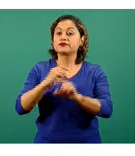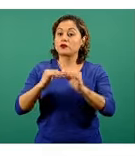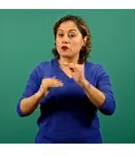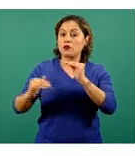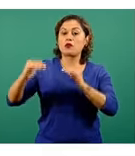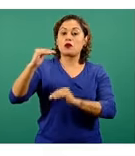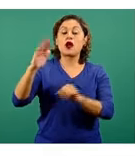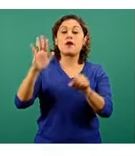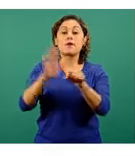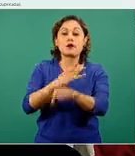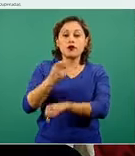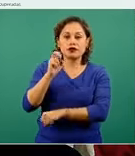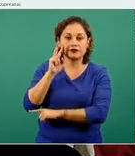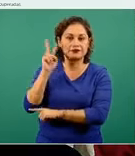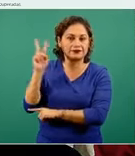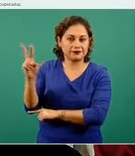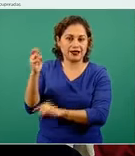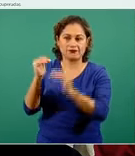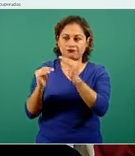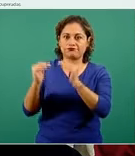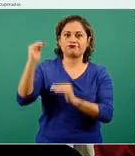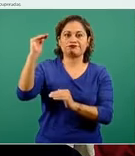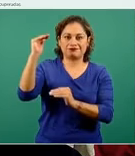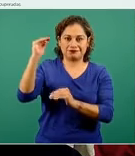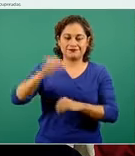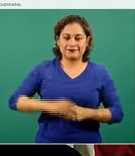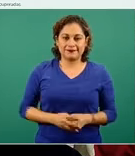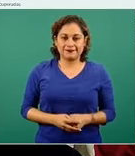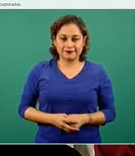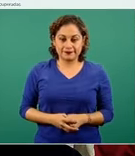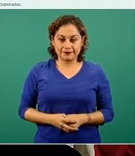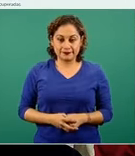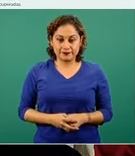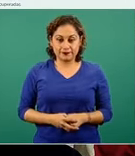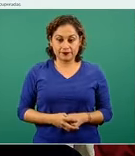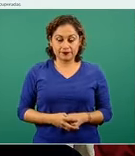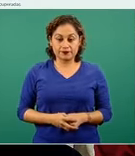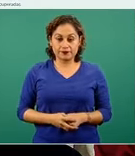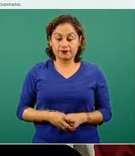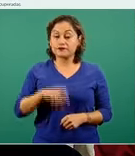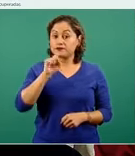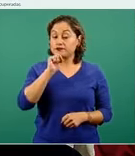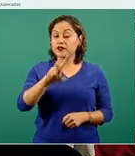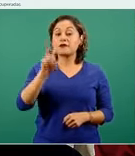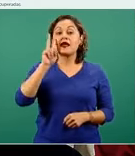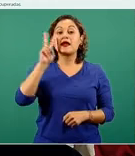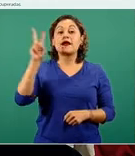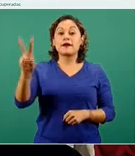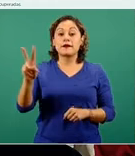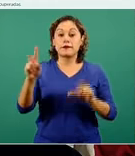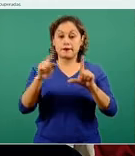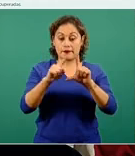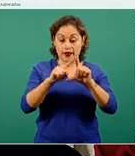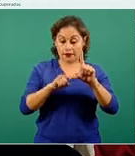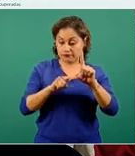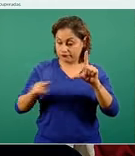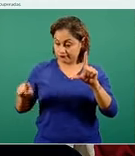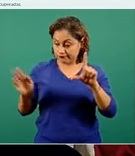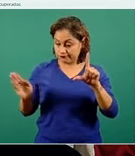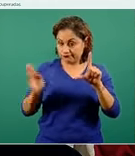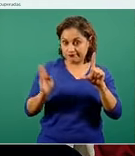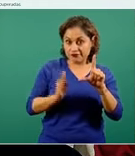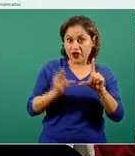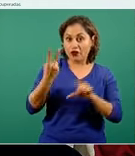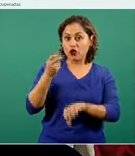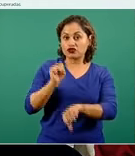tipo ascendente para estas semanas. Y si vemos la diferencia entre las dos últimas semanas graficadas, que serían